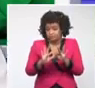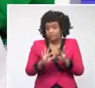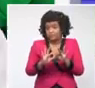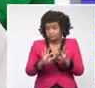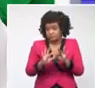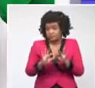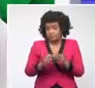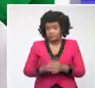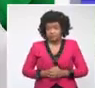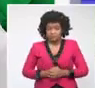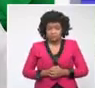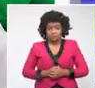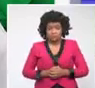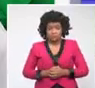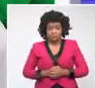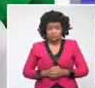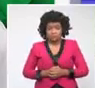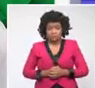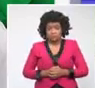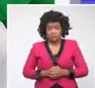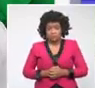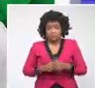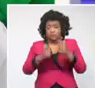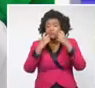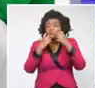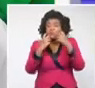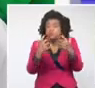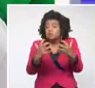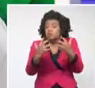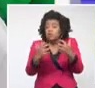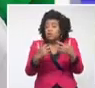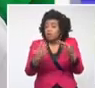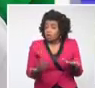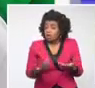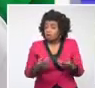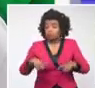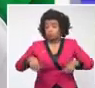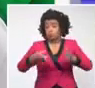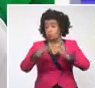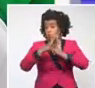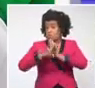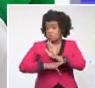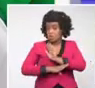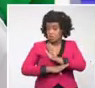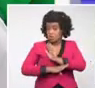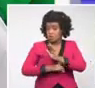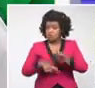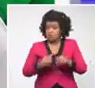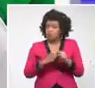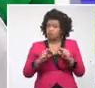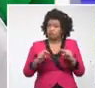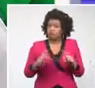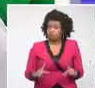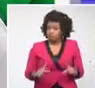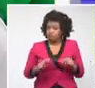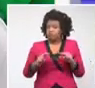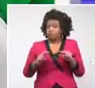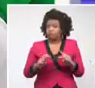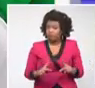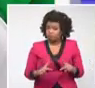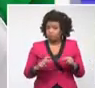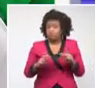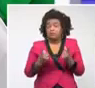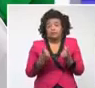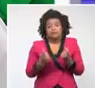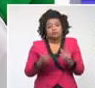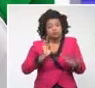presentando, la importancia, si siempre ha sido así, si siempre lo hemos ratificado, la necesidad de